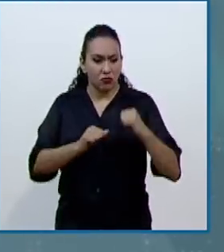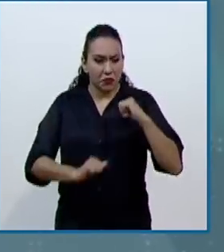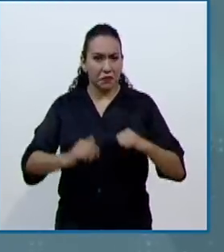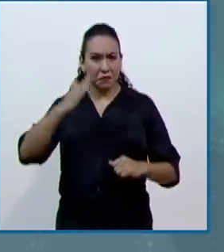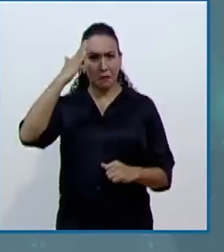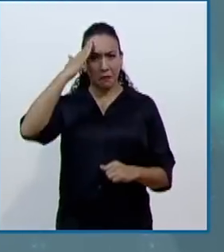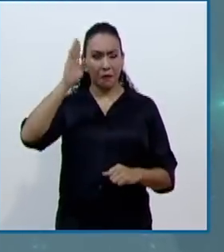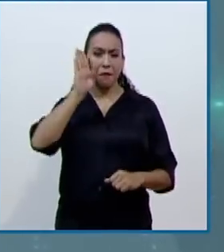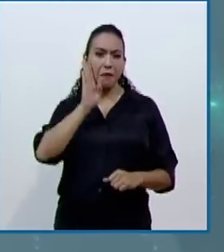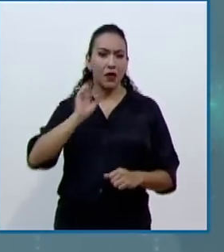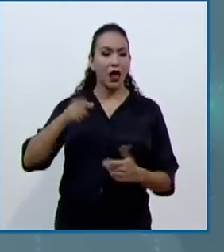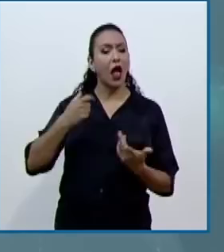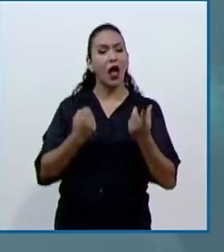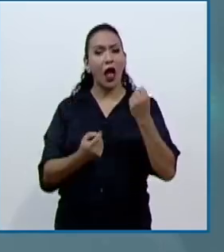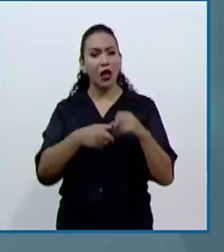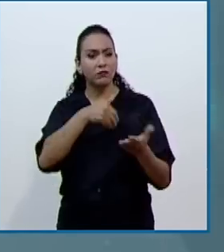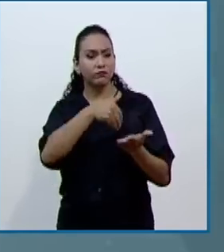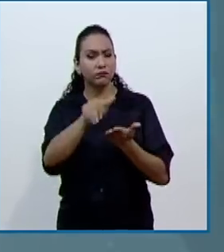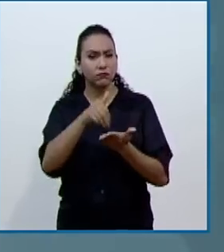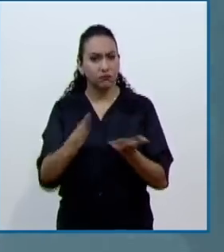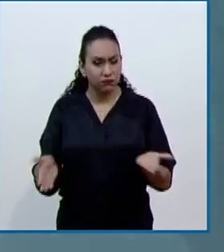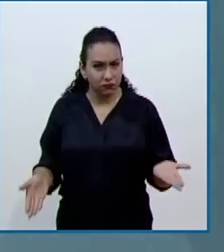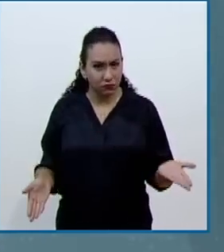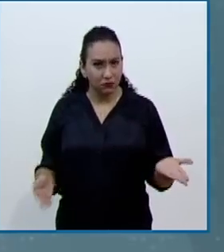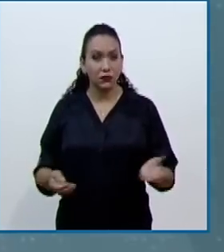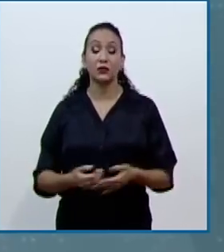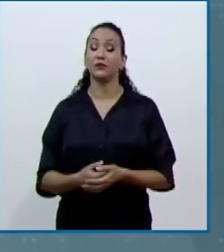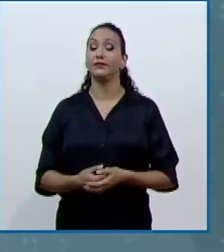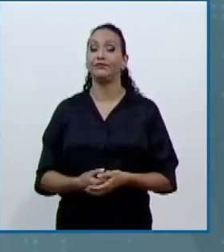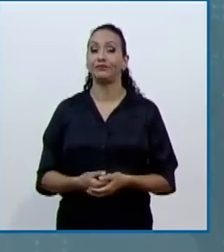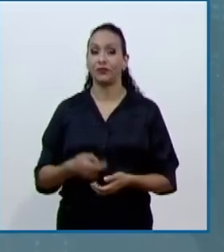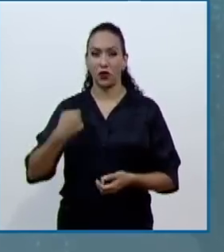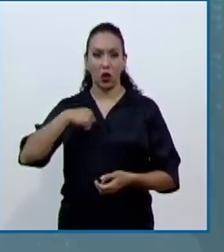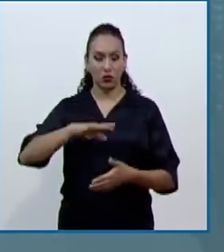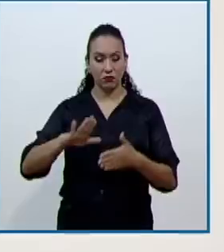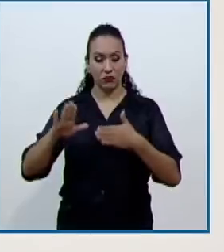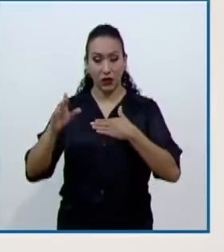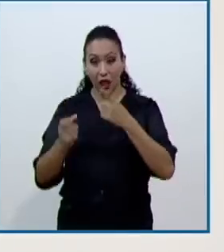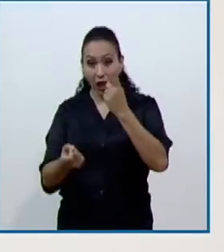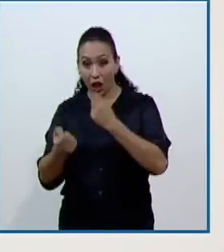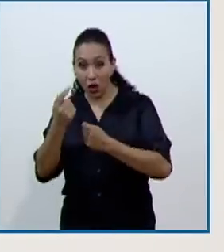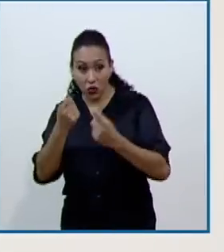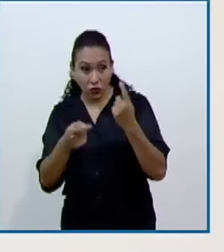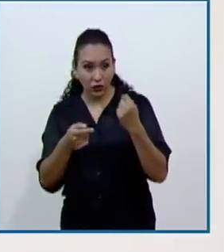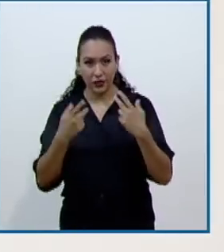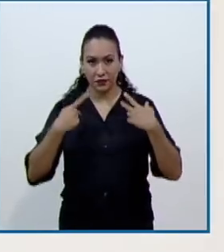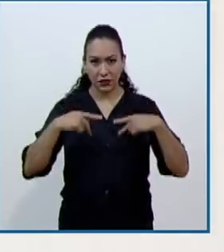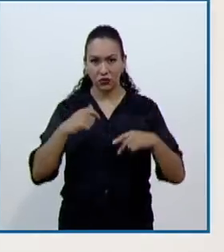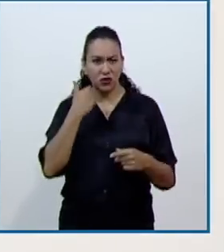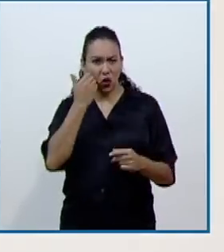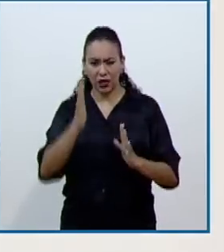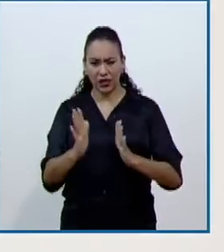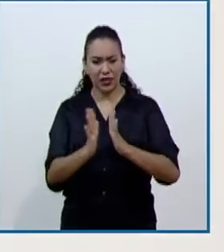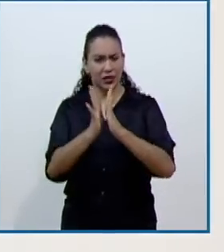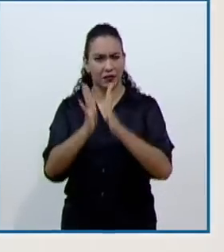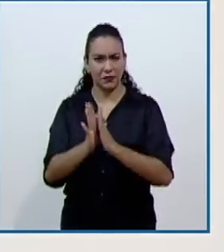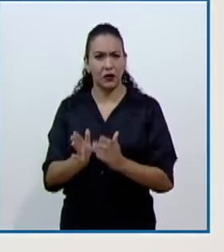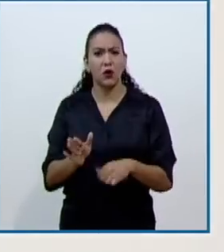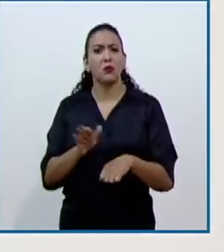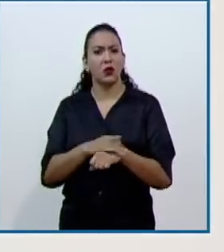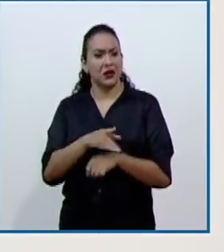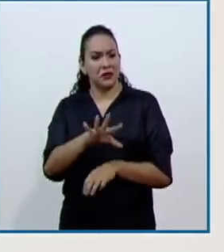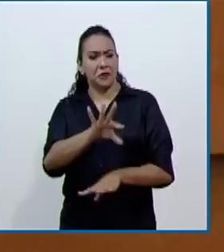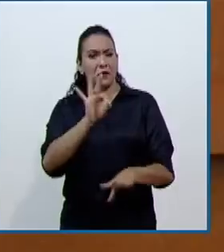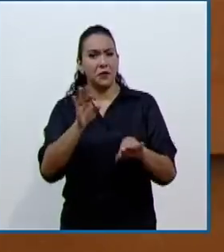Las ministras y ministros de la Suprema Corte de Justicia de la Nación que concluyan su encargo por no postularse o por no haber sido electos en la